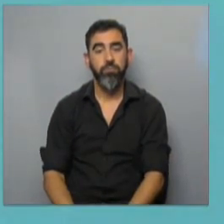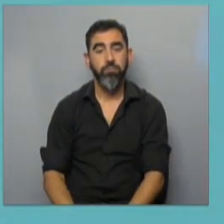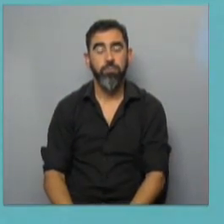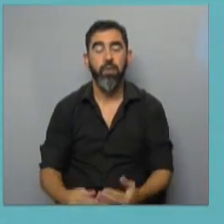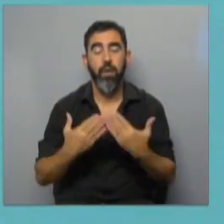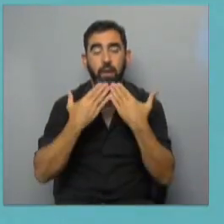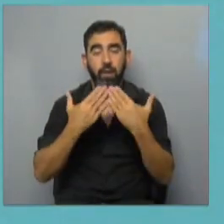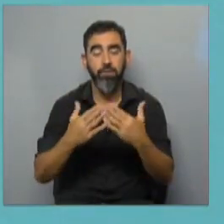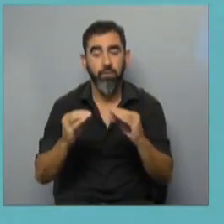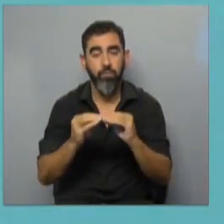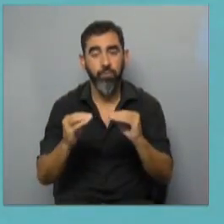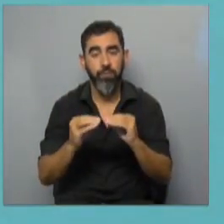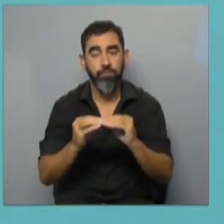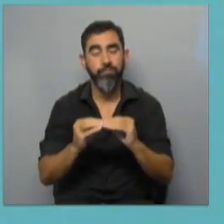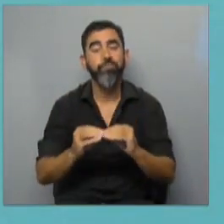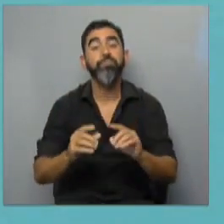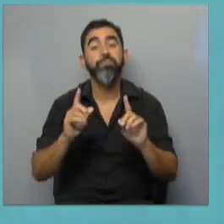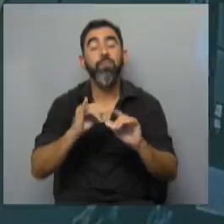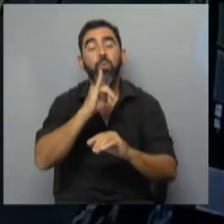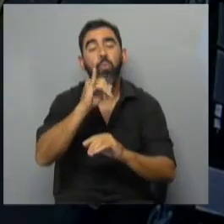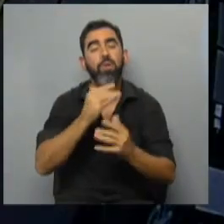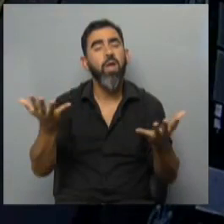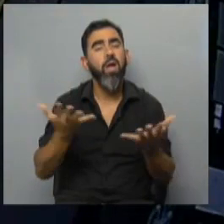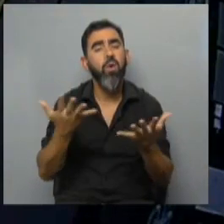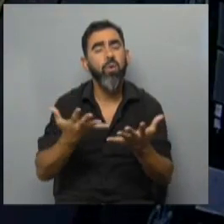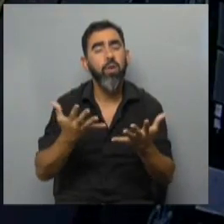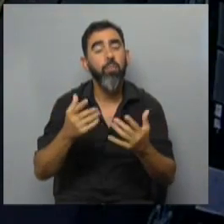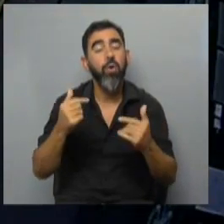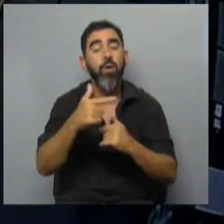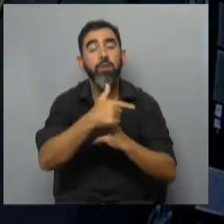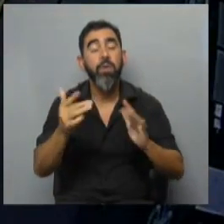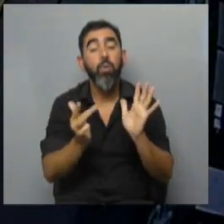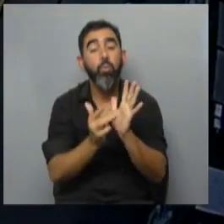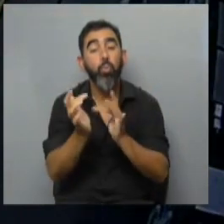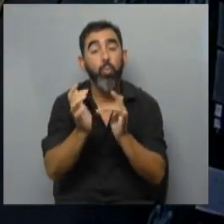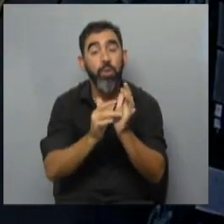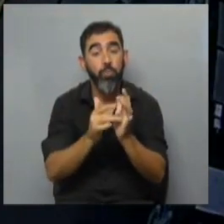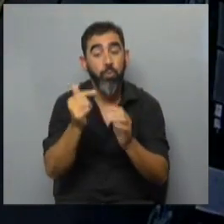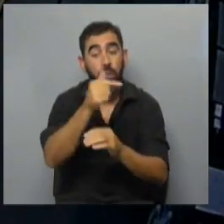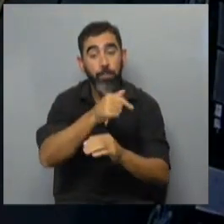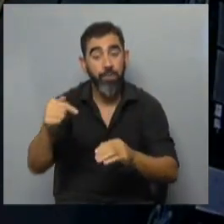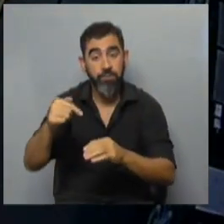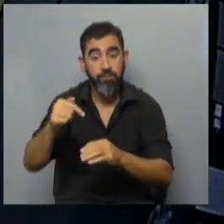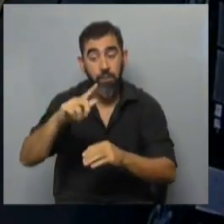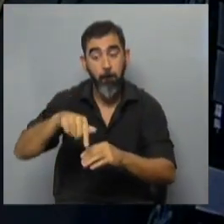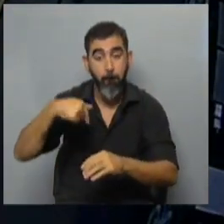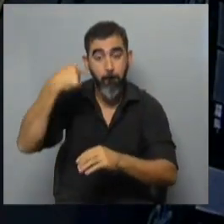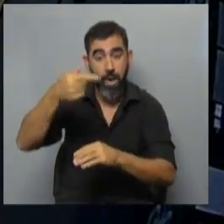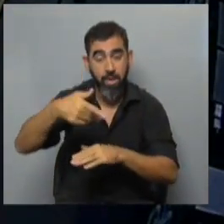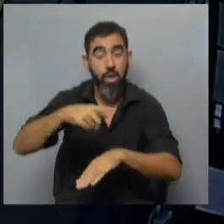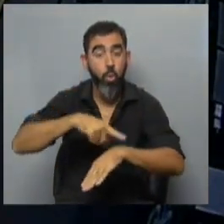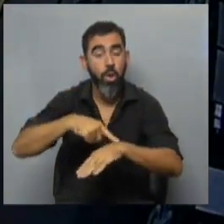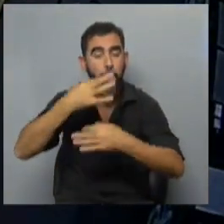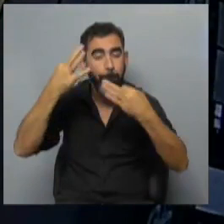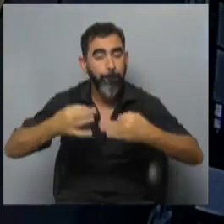muchas gracias mauricio entre tanto les contamos que por inicio de semana de turismo va a comenzar a regir desde mañana un horario